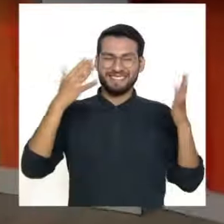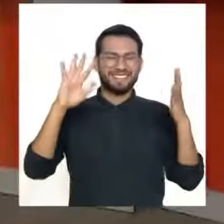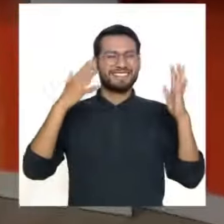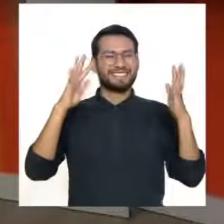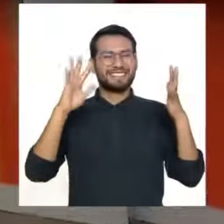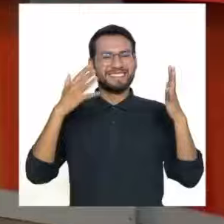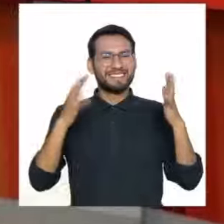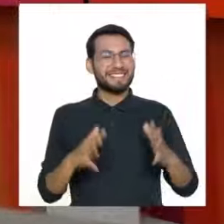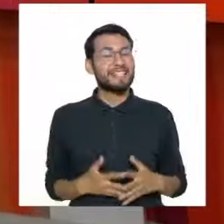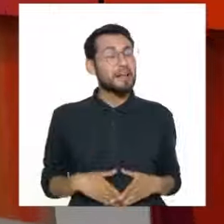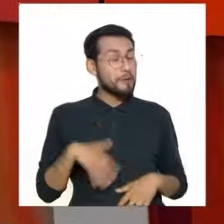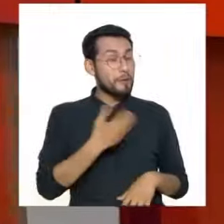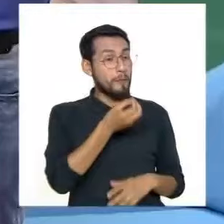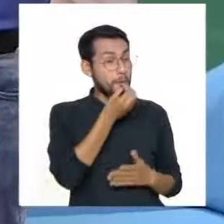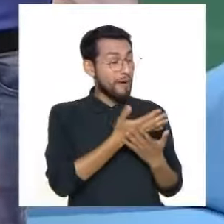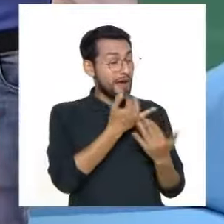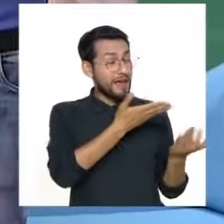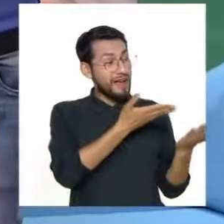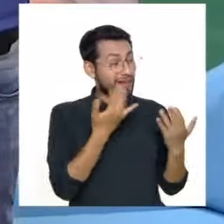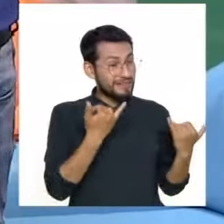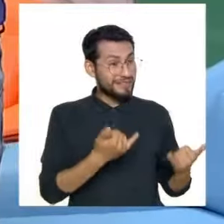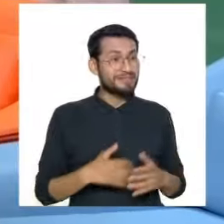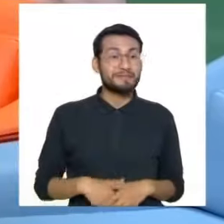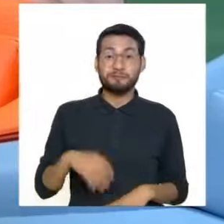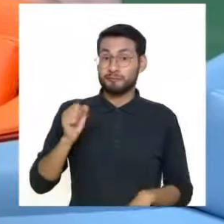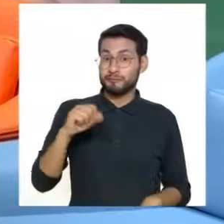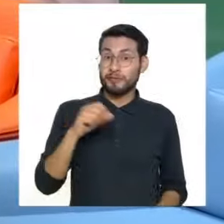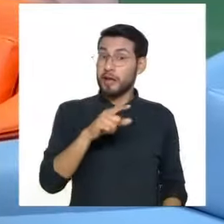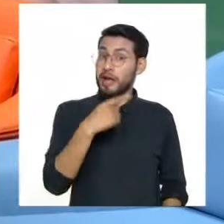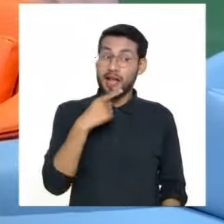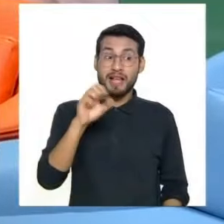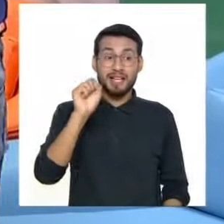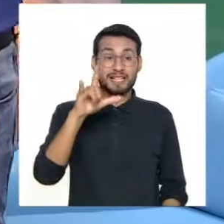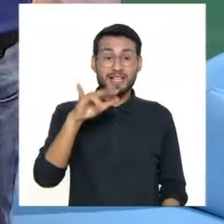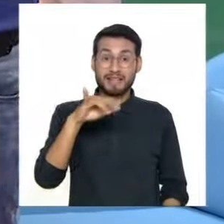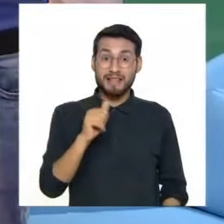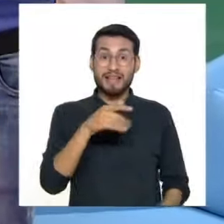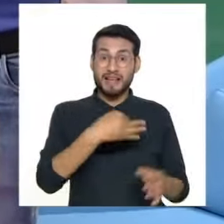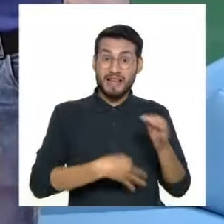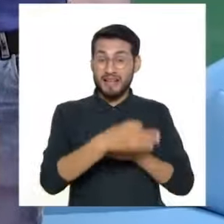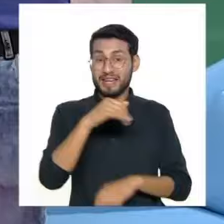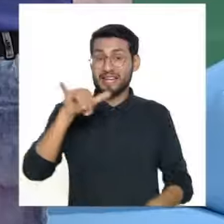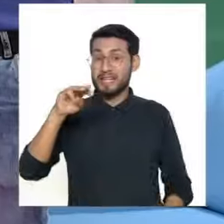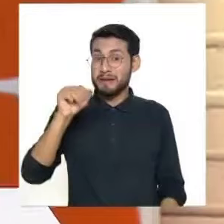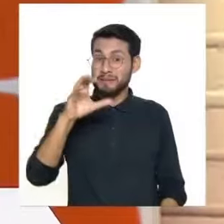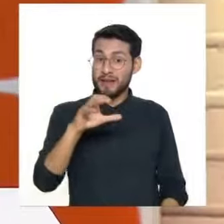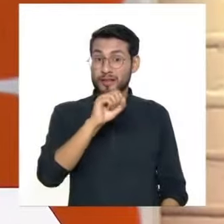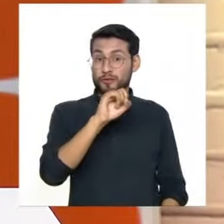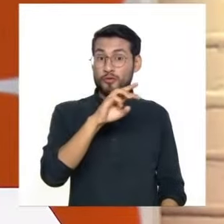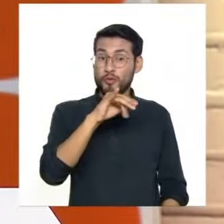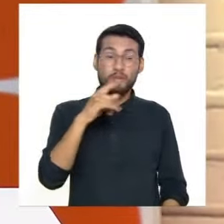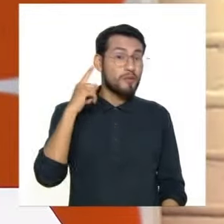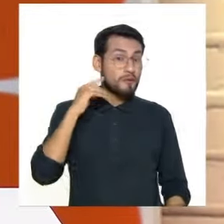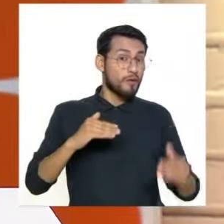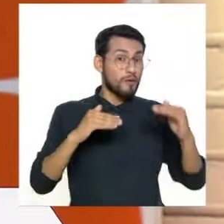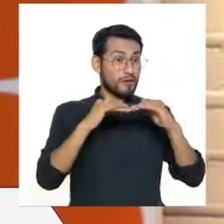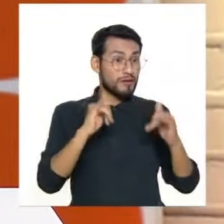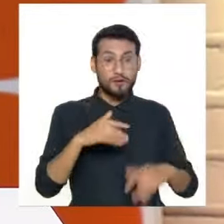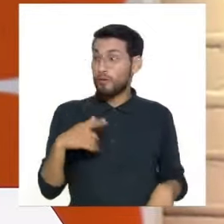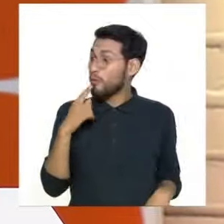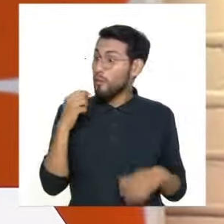conect tremenda invitada que tenemos el día de hoy nicolasa Dice que es la sucesora de imum que lle a las notas de